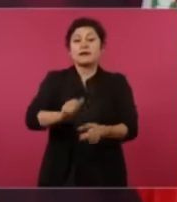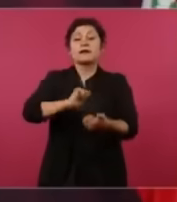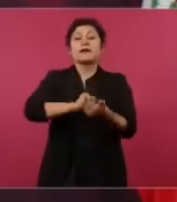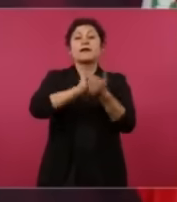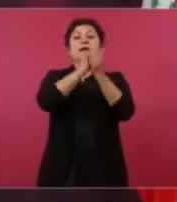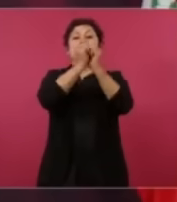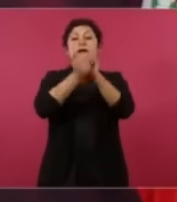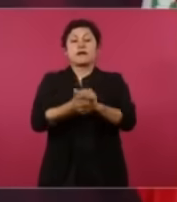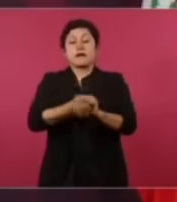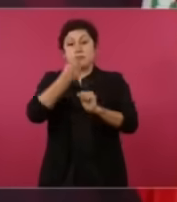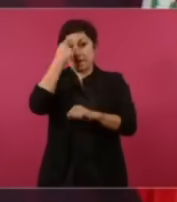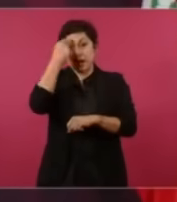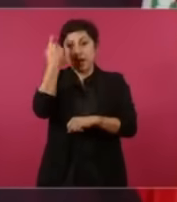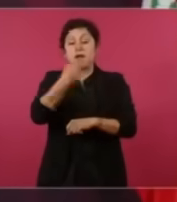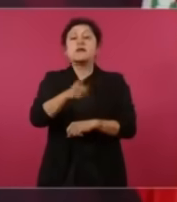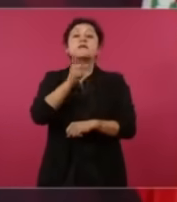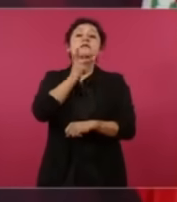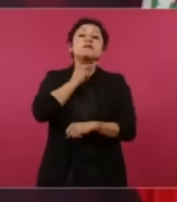eléctrica.